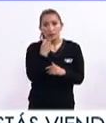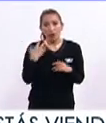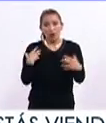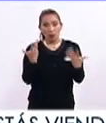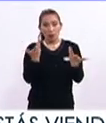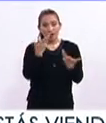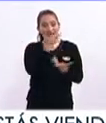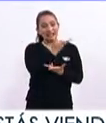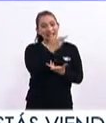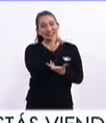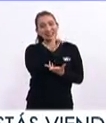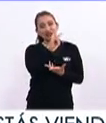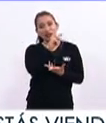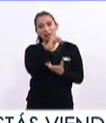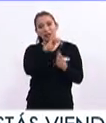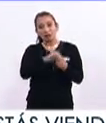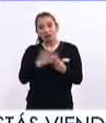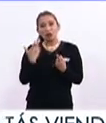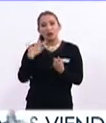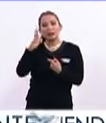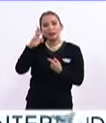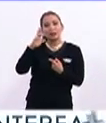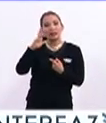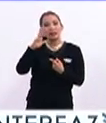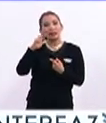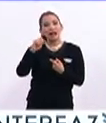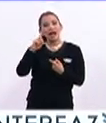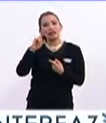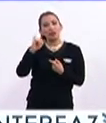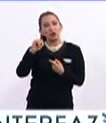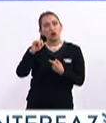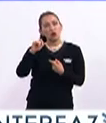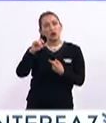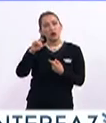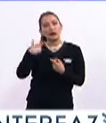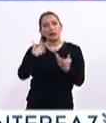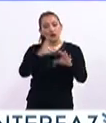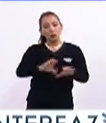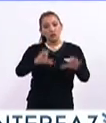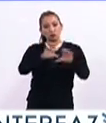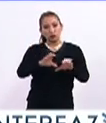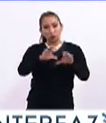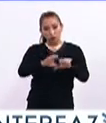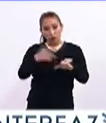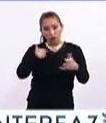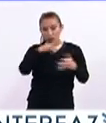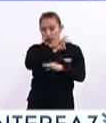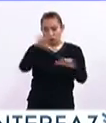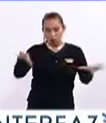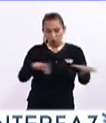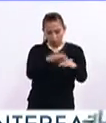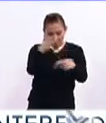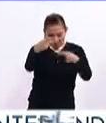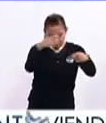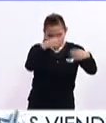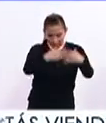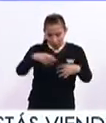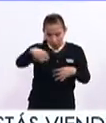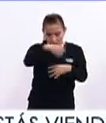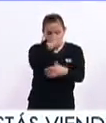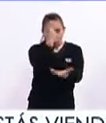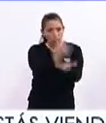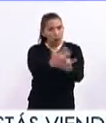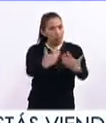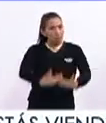unión de disdrómetros, Raspberry Pi y cómputo en la nube. Todo eso nosotros lo desarrollamos, es una arquitectura